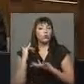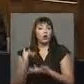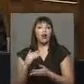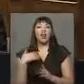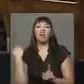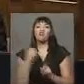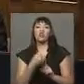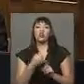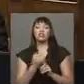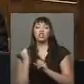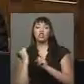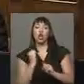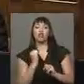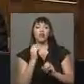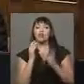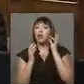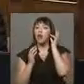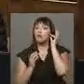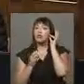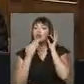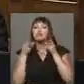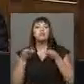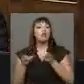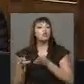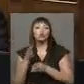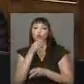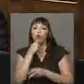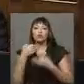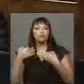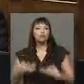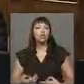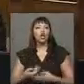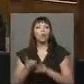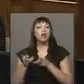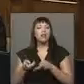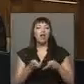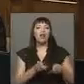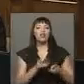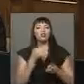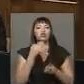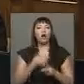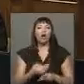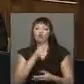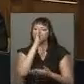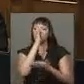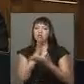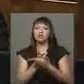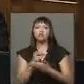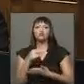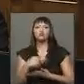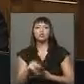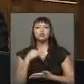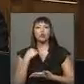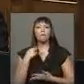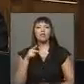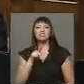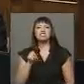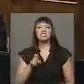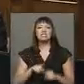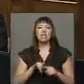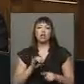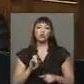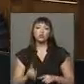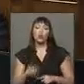la violencia contra las mujeres y derechos que no están asegurados, como el derecho de las mujeres a decidir sobre sus derechos sexuales